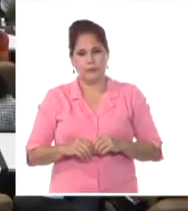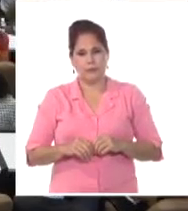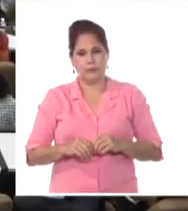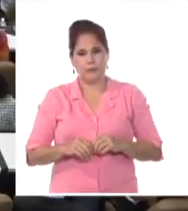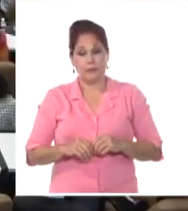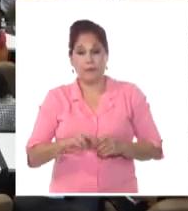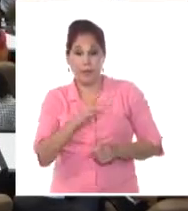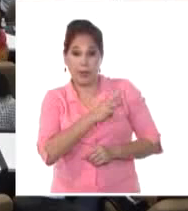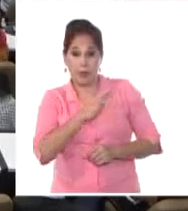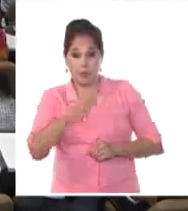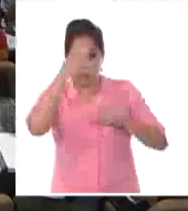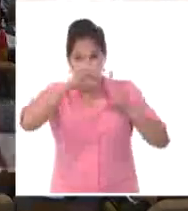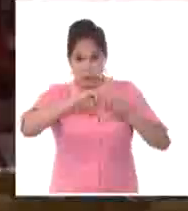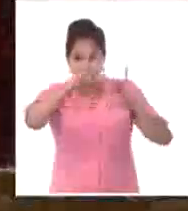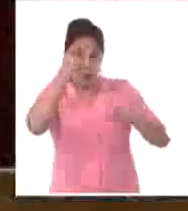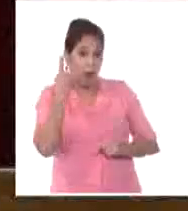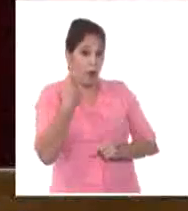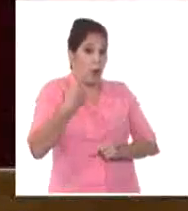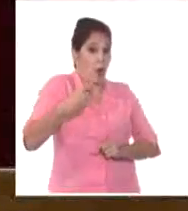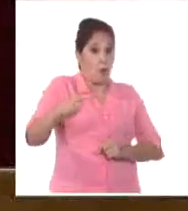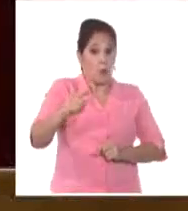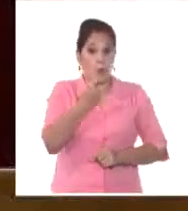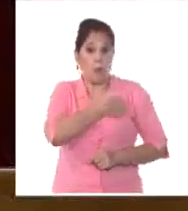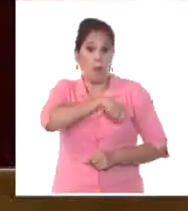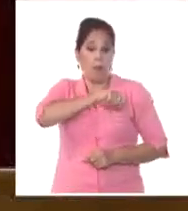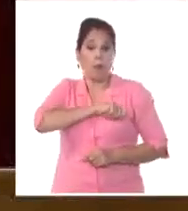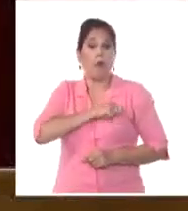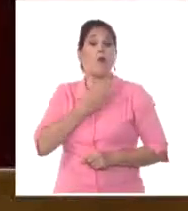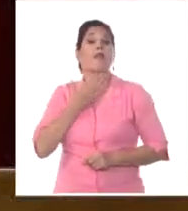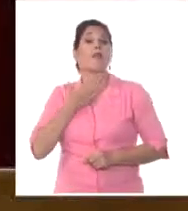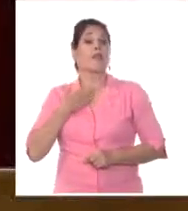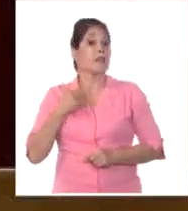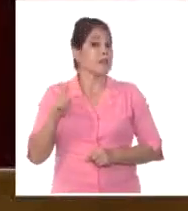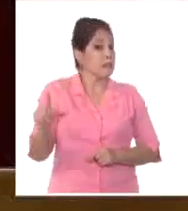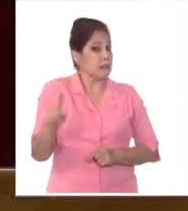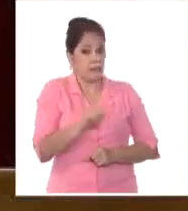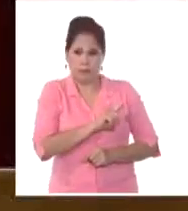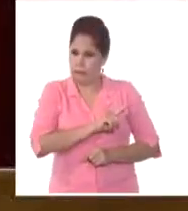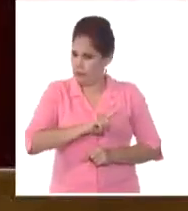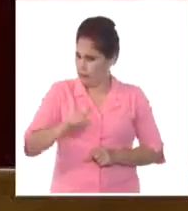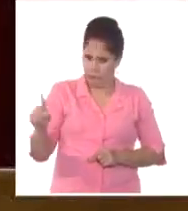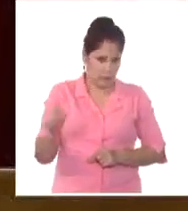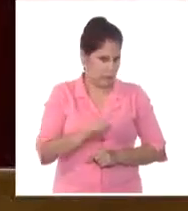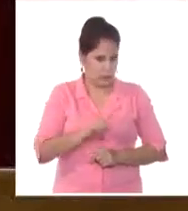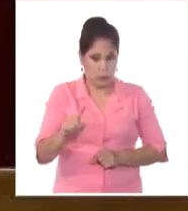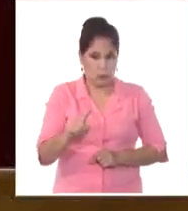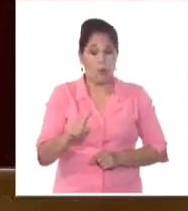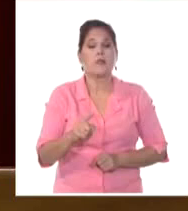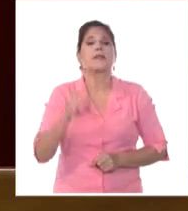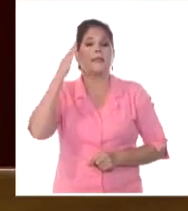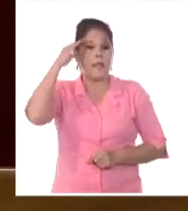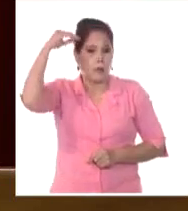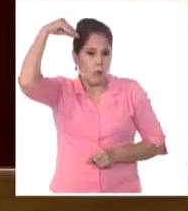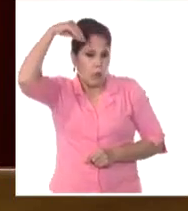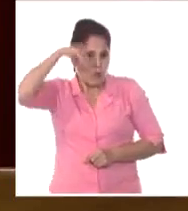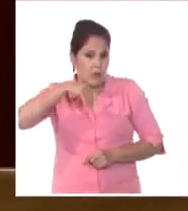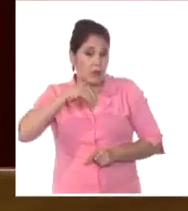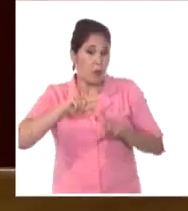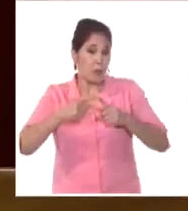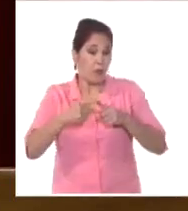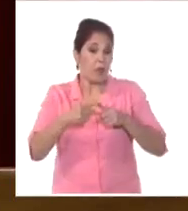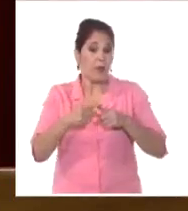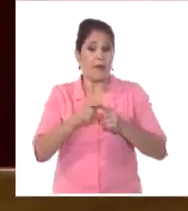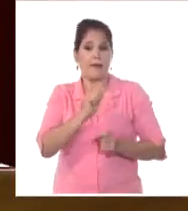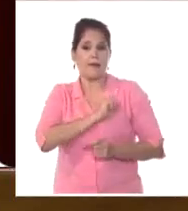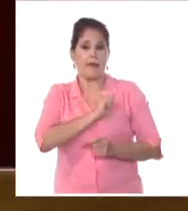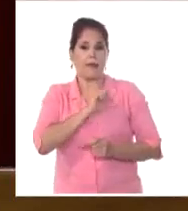La revolución cubana no es solo la reacción de un pueblo a un acumulado insoportable de abusos después de siglos de colonialismo